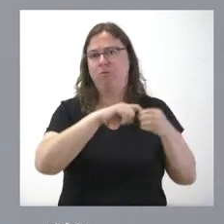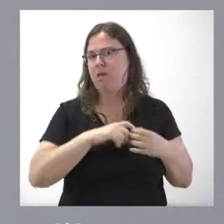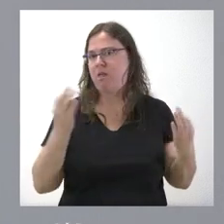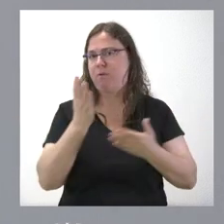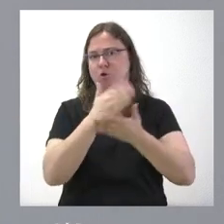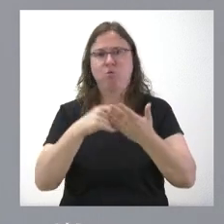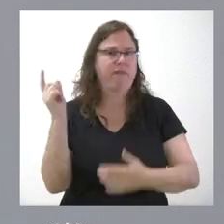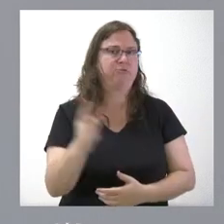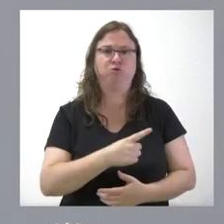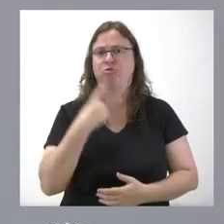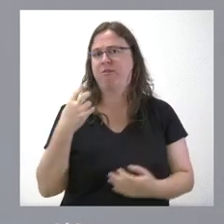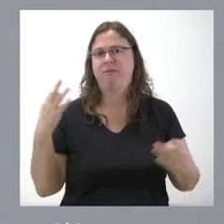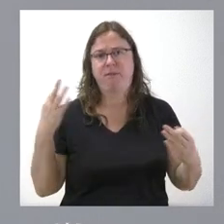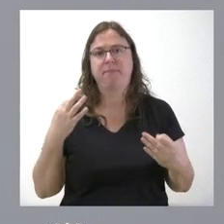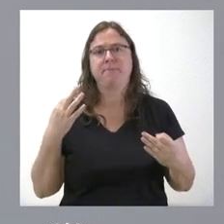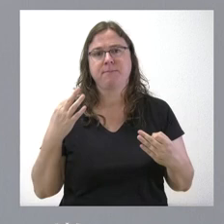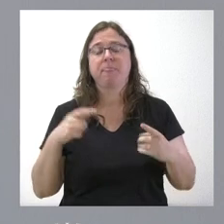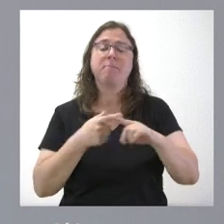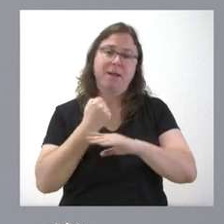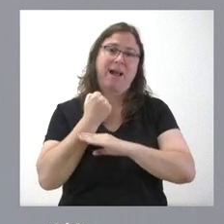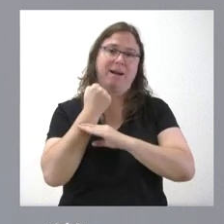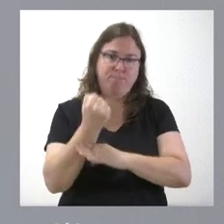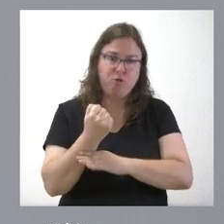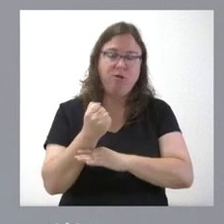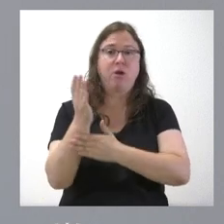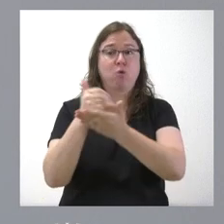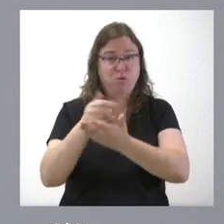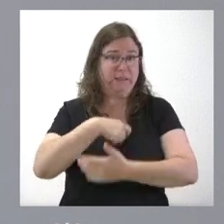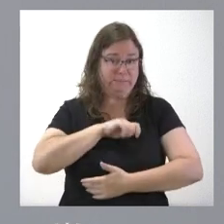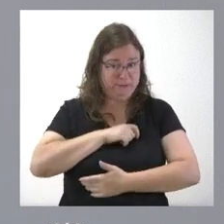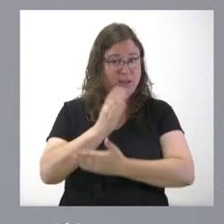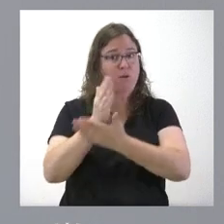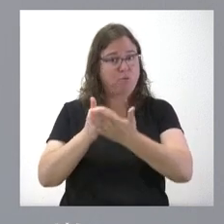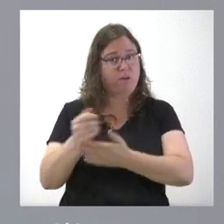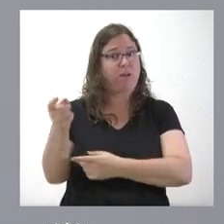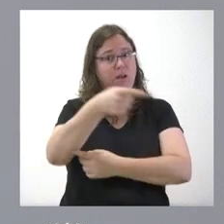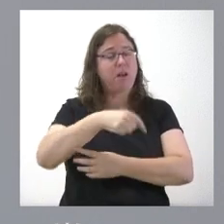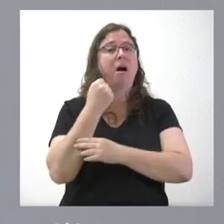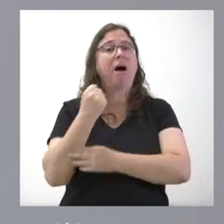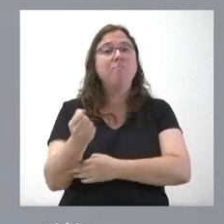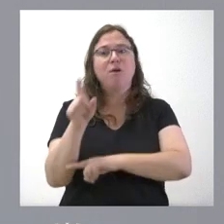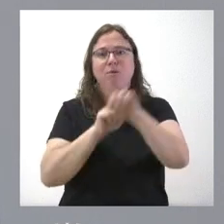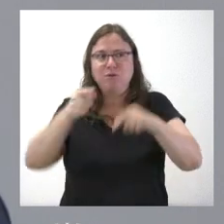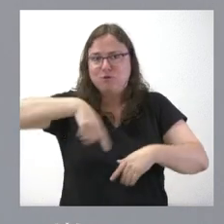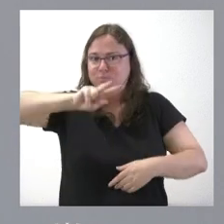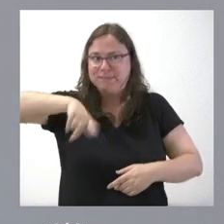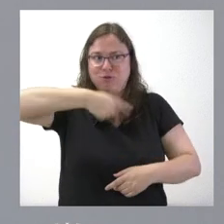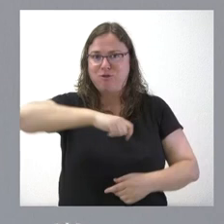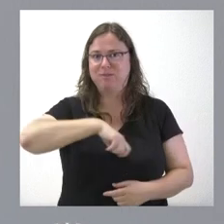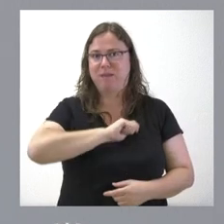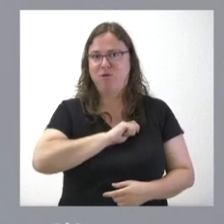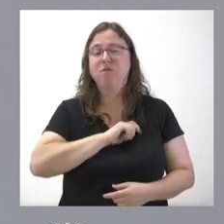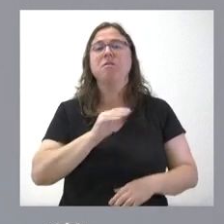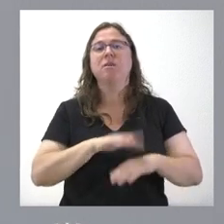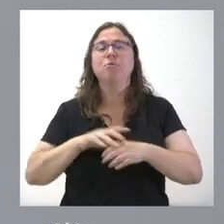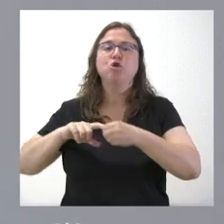comunidades autónomas y por tanto apoyar aquellas comunidades autónomas de España que tienen algún problema como españoles que somos porque reforzar la solidaridad de